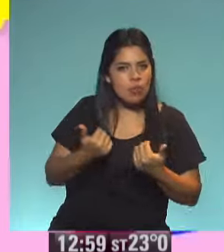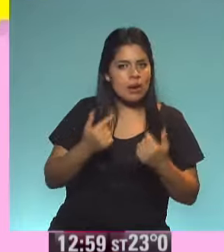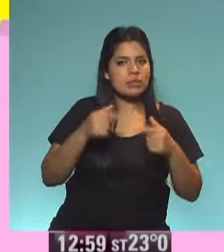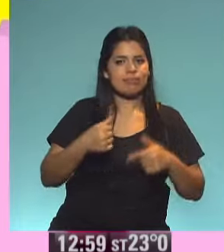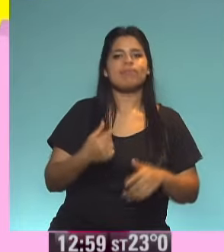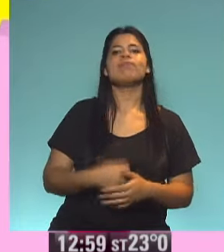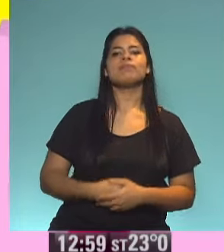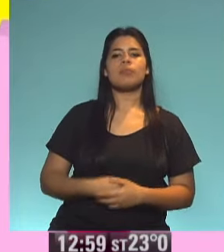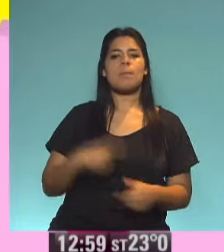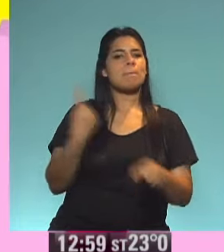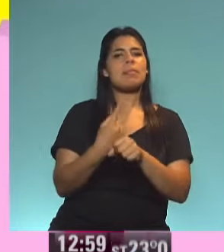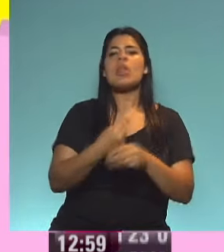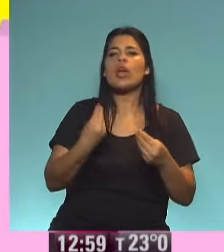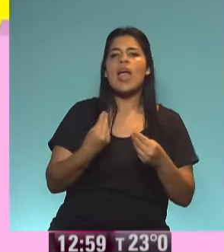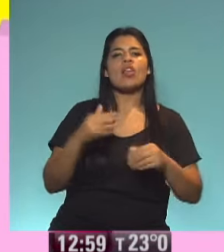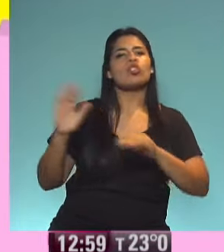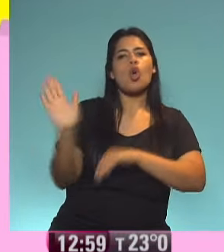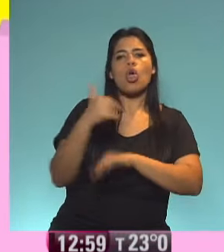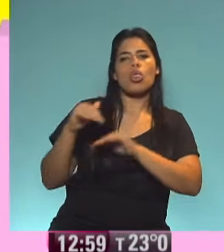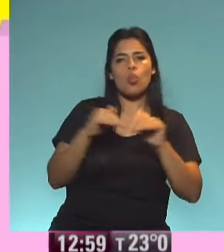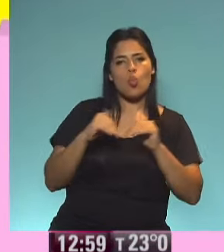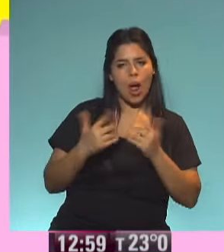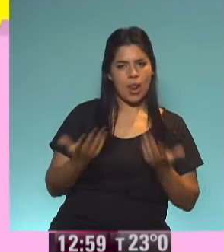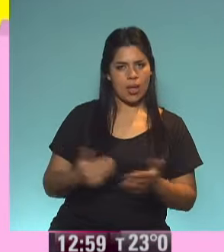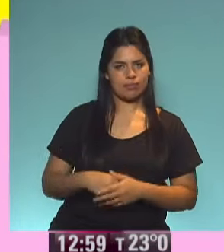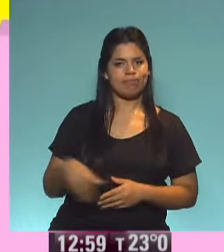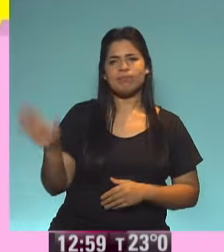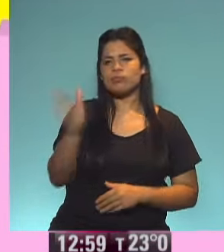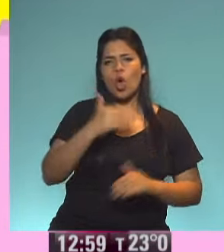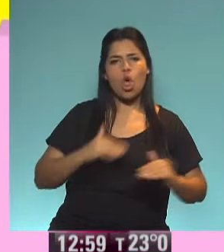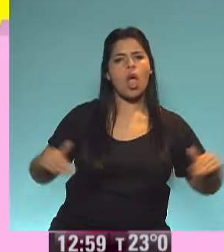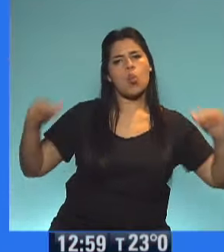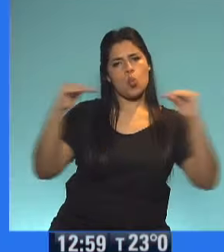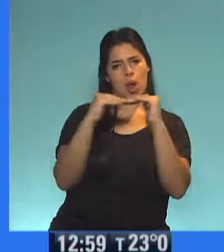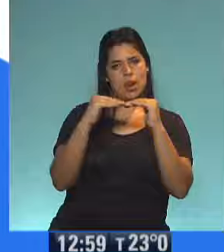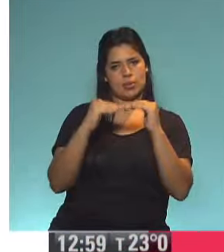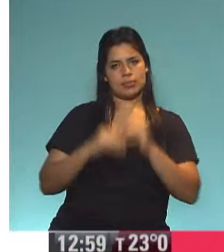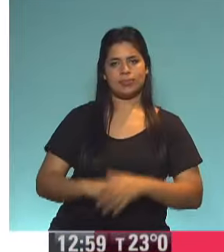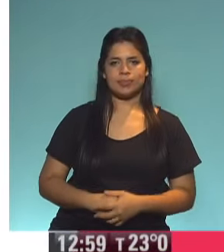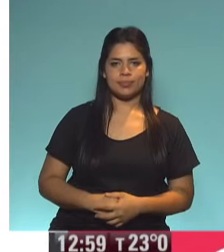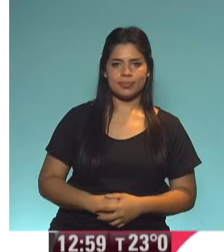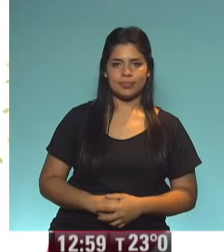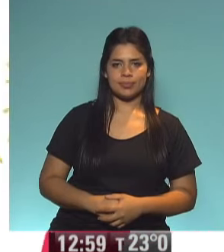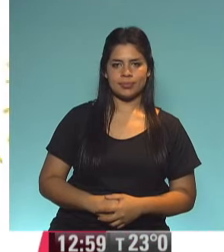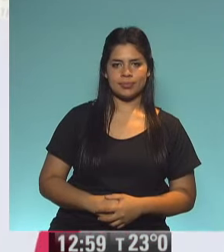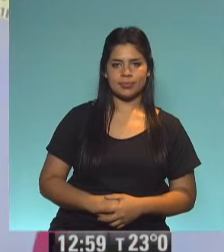la igualdad, ya. Lo primero es la igualdad, ya.